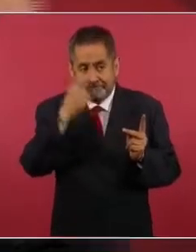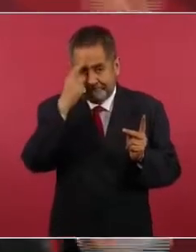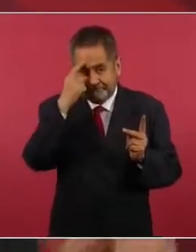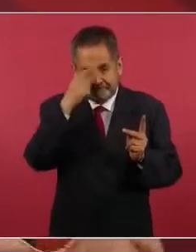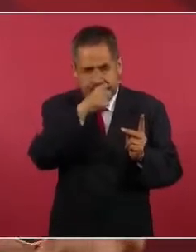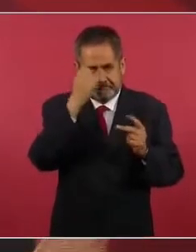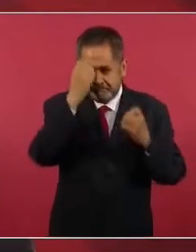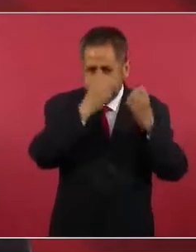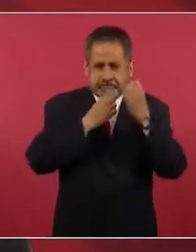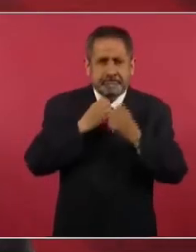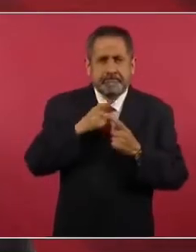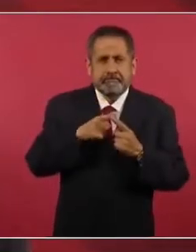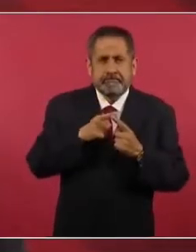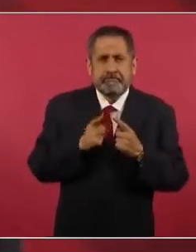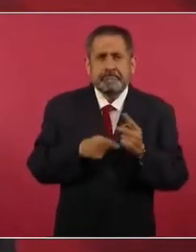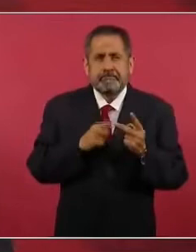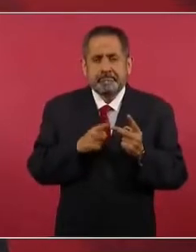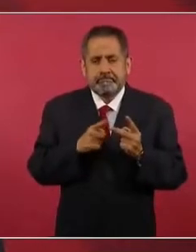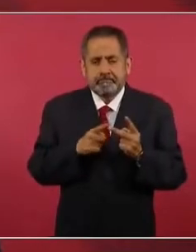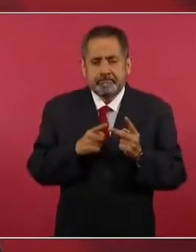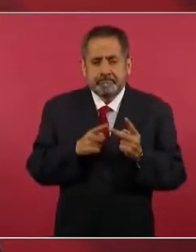para el análisis.